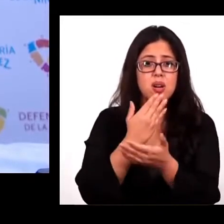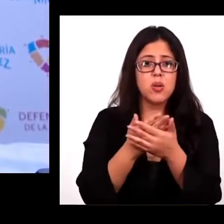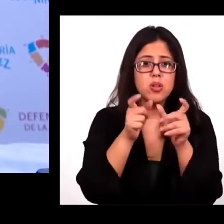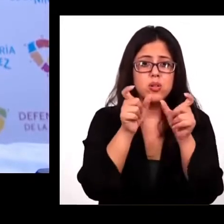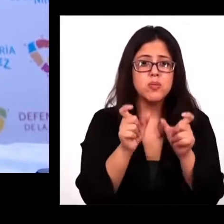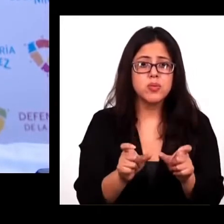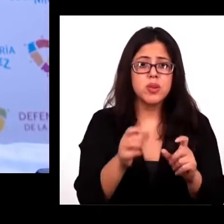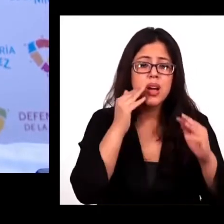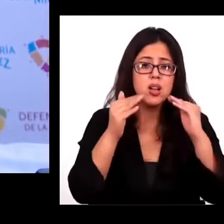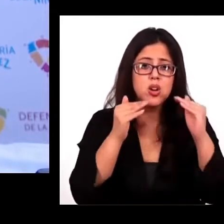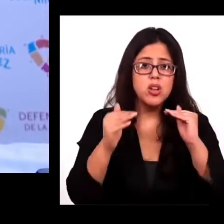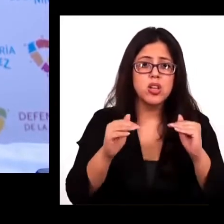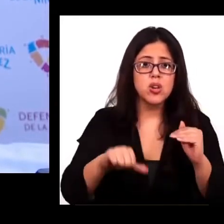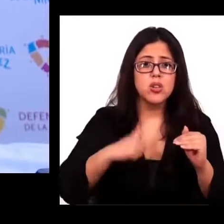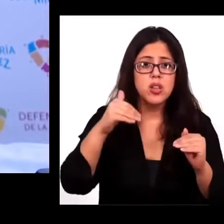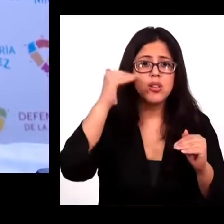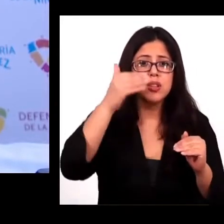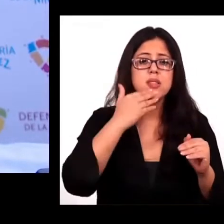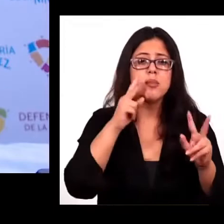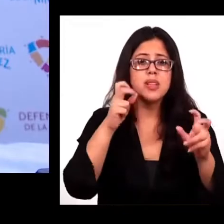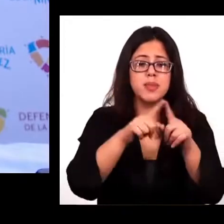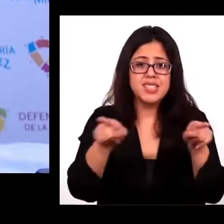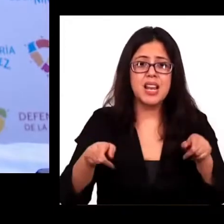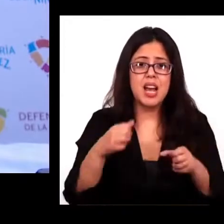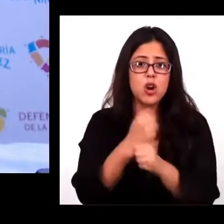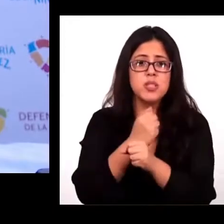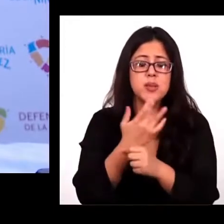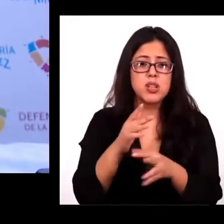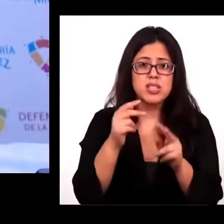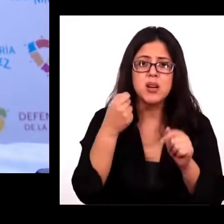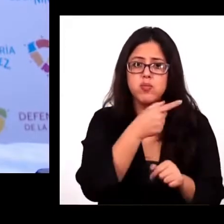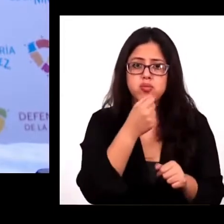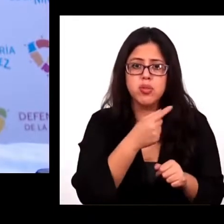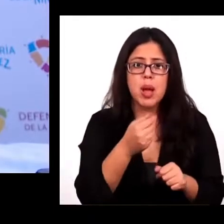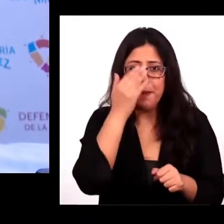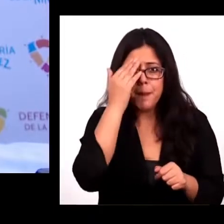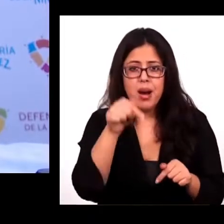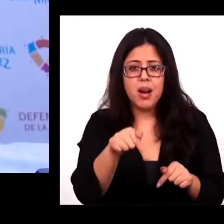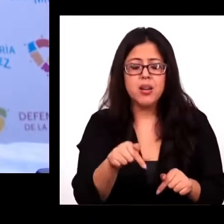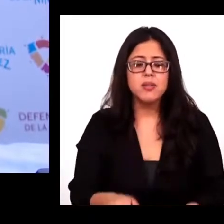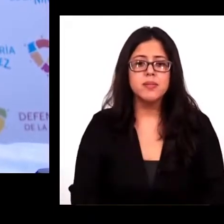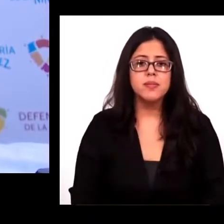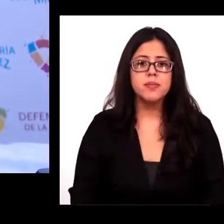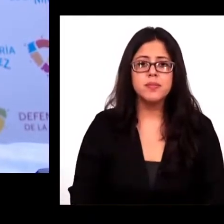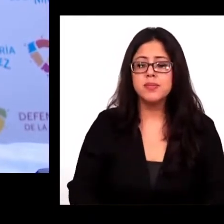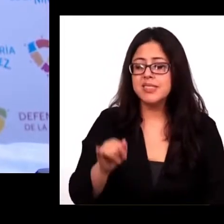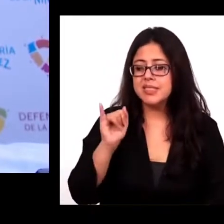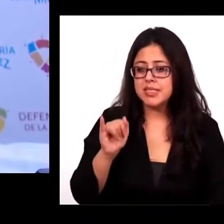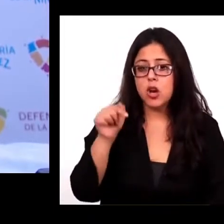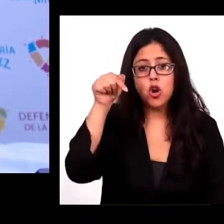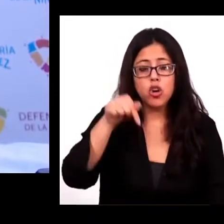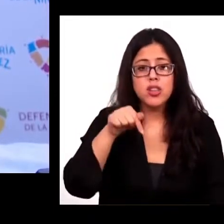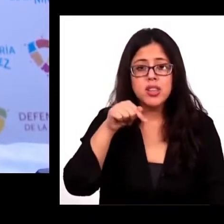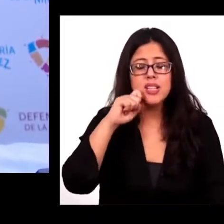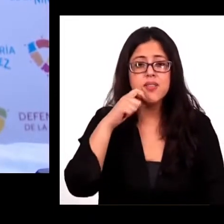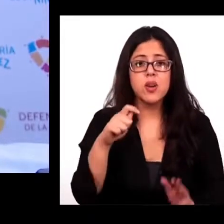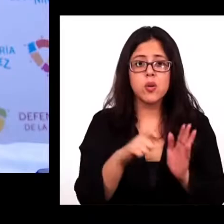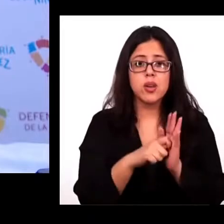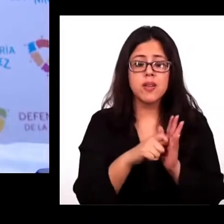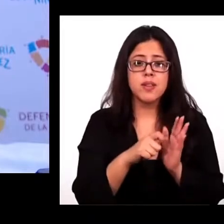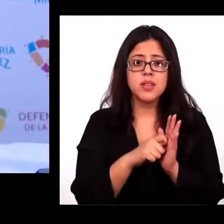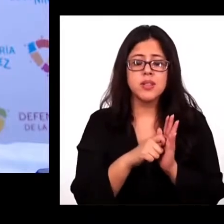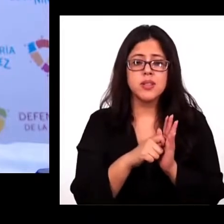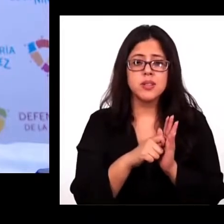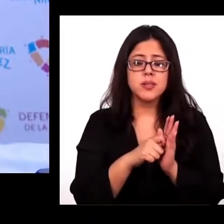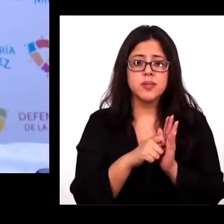niños, niñas y adolescentes y sobre todo en el trato de las comisarías, que también se han denunciado malos tratos por parte de ellos? Sí, bueno, hoy día es una fecha que puede